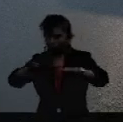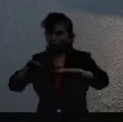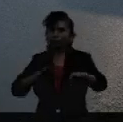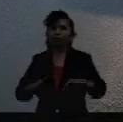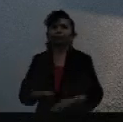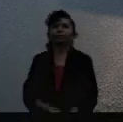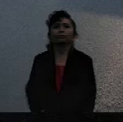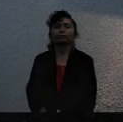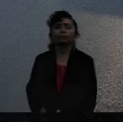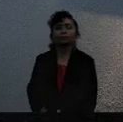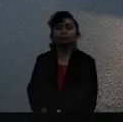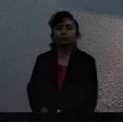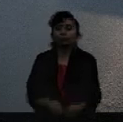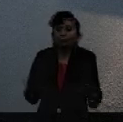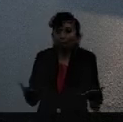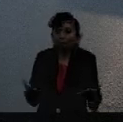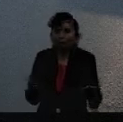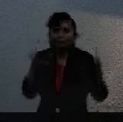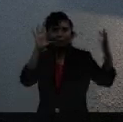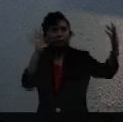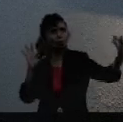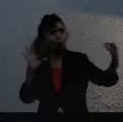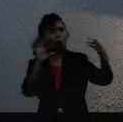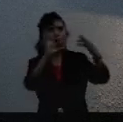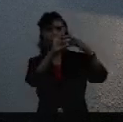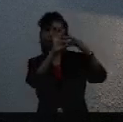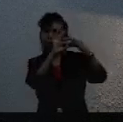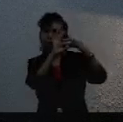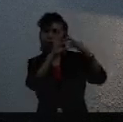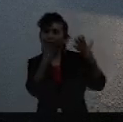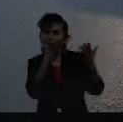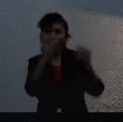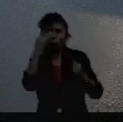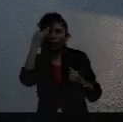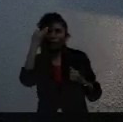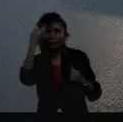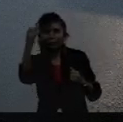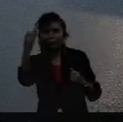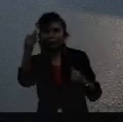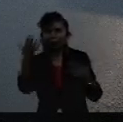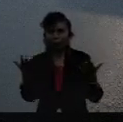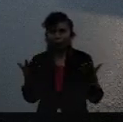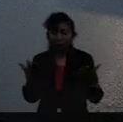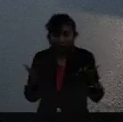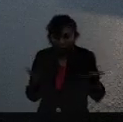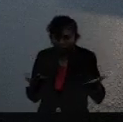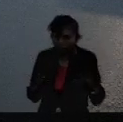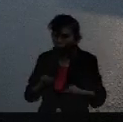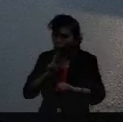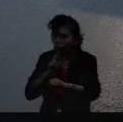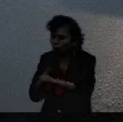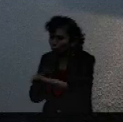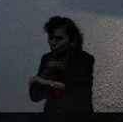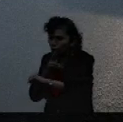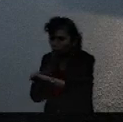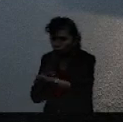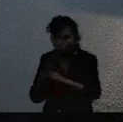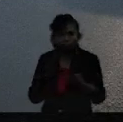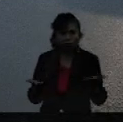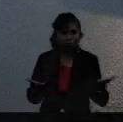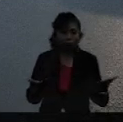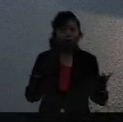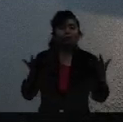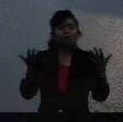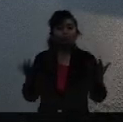trabajadora nos unee no solo el tiempo de nuestras respectivas obligaciones constitucionales